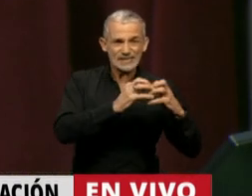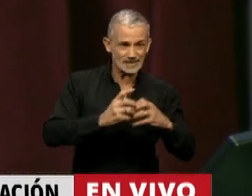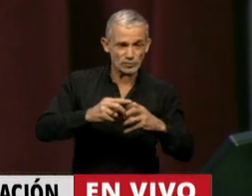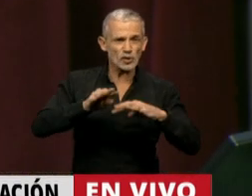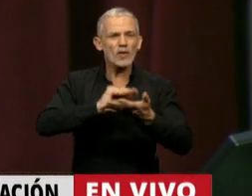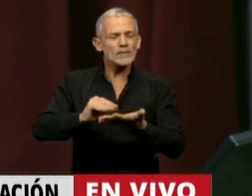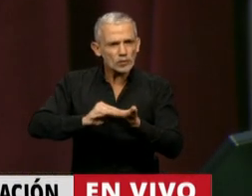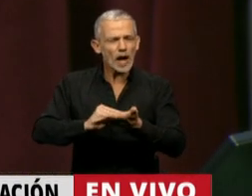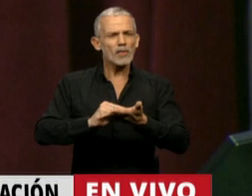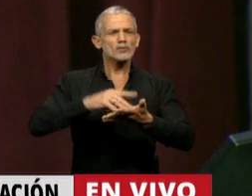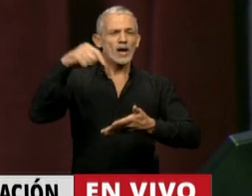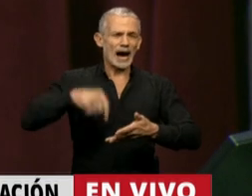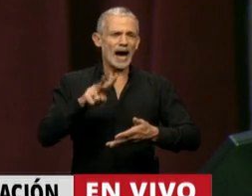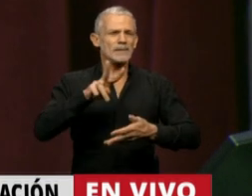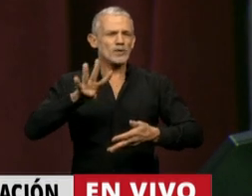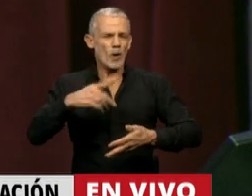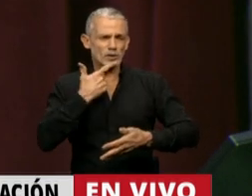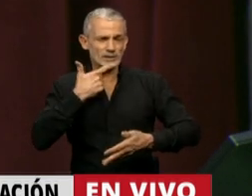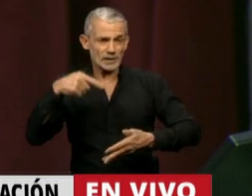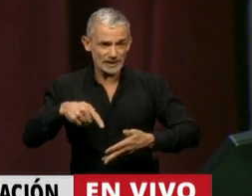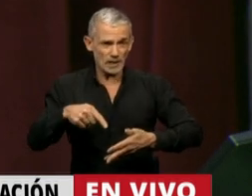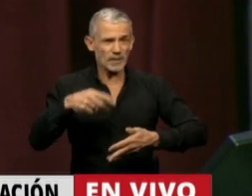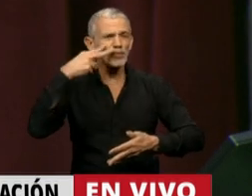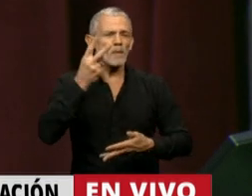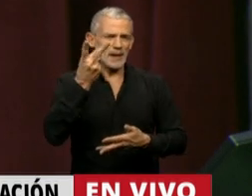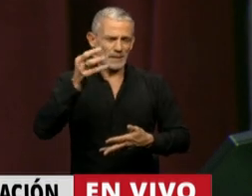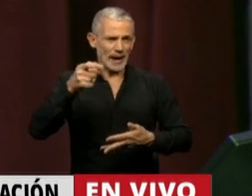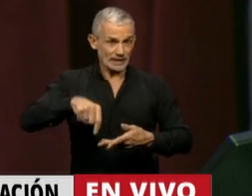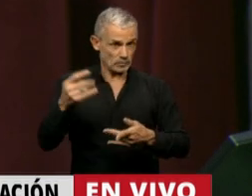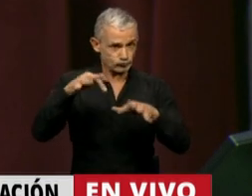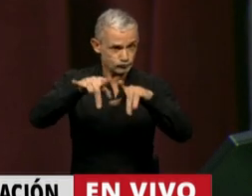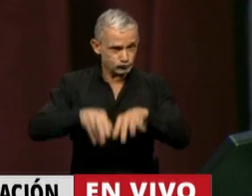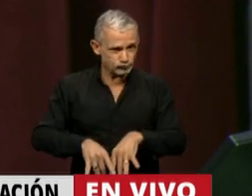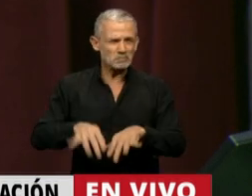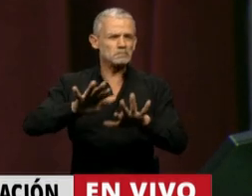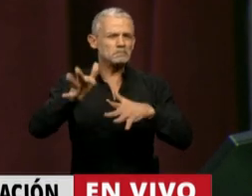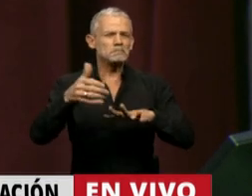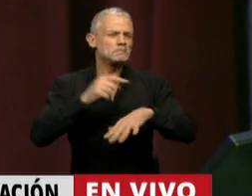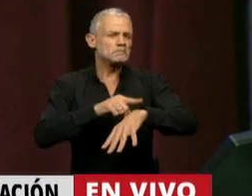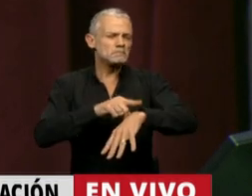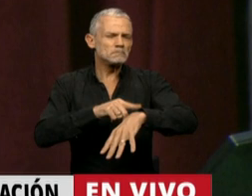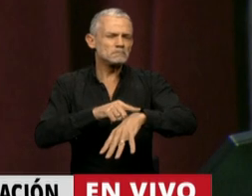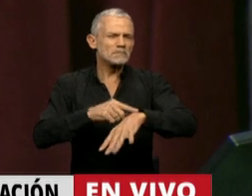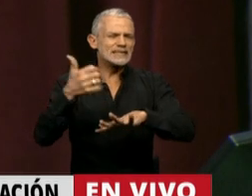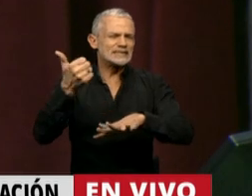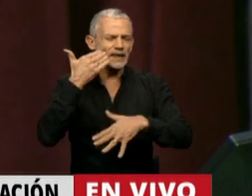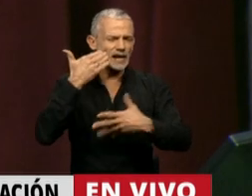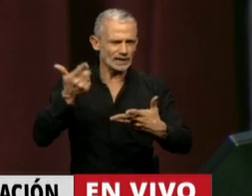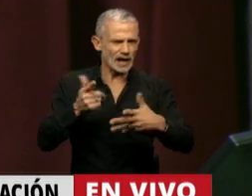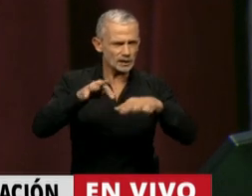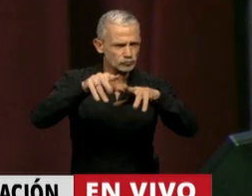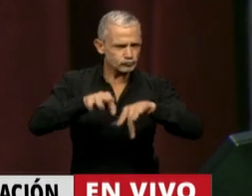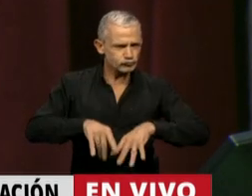nación en Buenos Aires el 24 de septiembre del 2020 Esto fue Aproximadamente a las 18